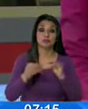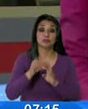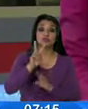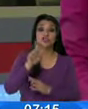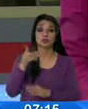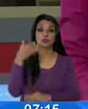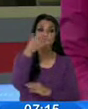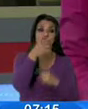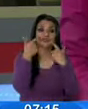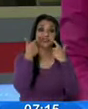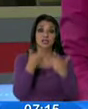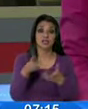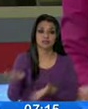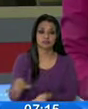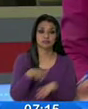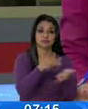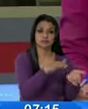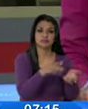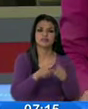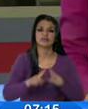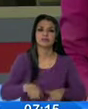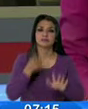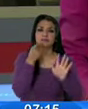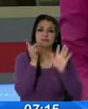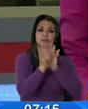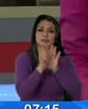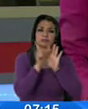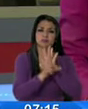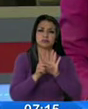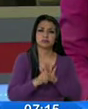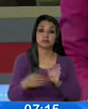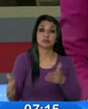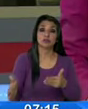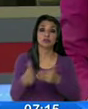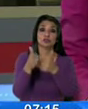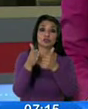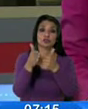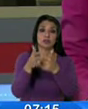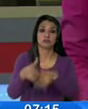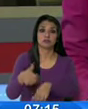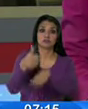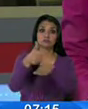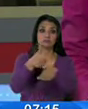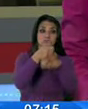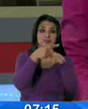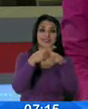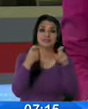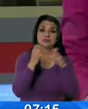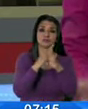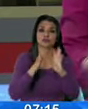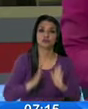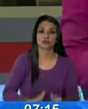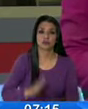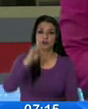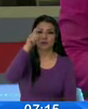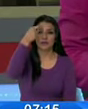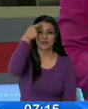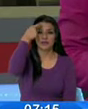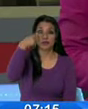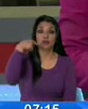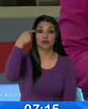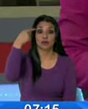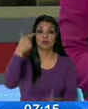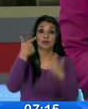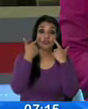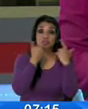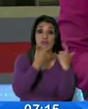entregar documentación en torno a las diferentes denuncias que se han presentado en contra de altos exfuncionarios del régimen. El fiscal general ha anunciado